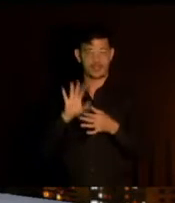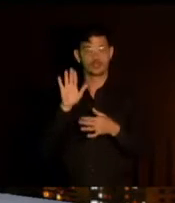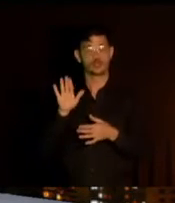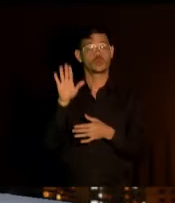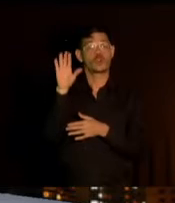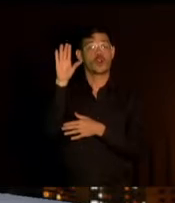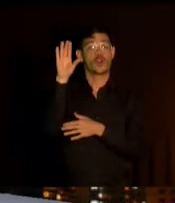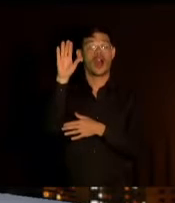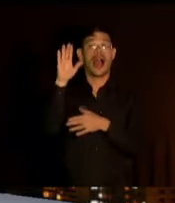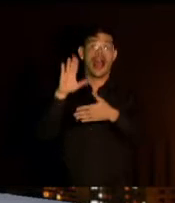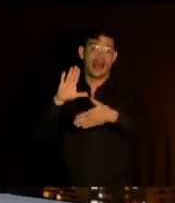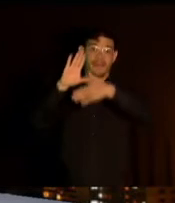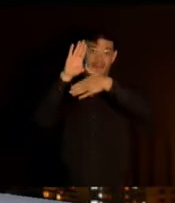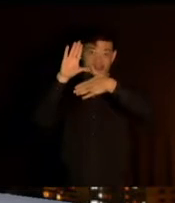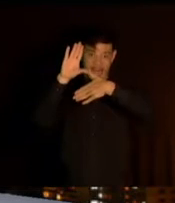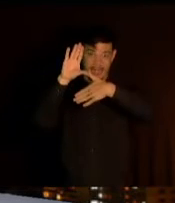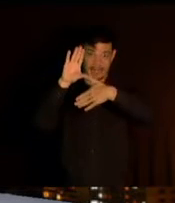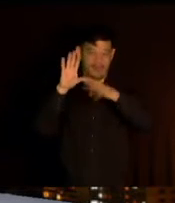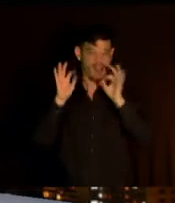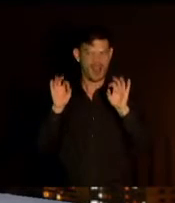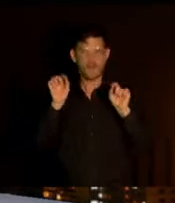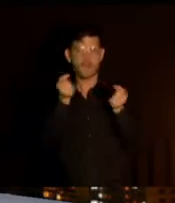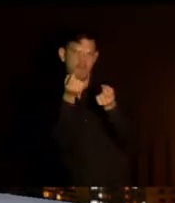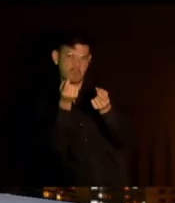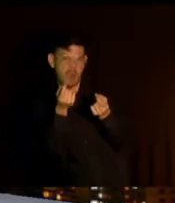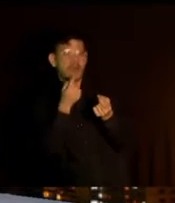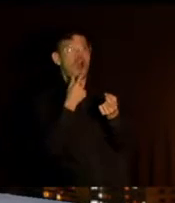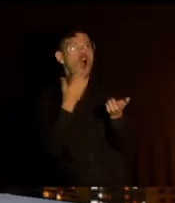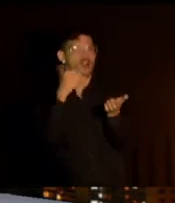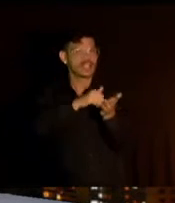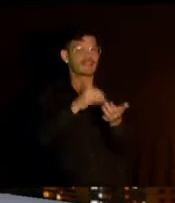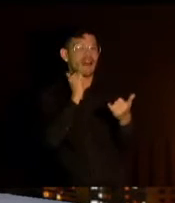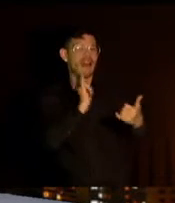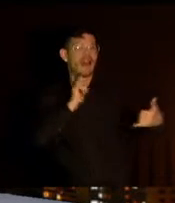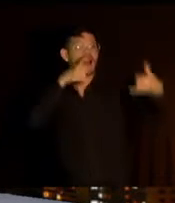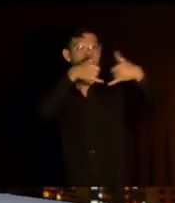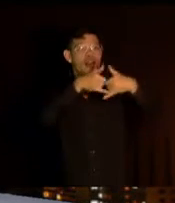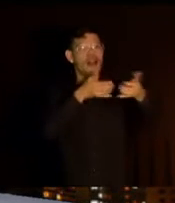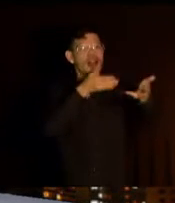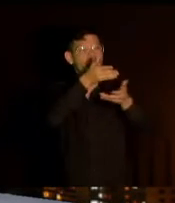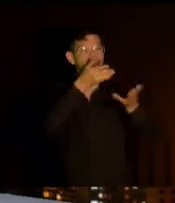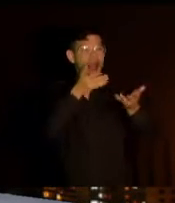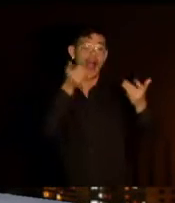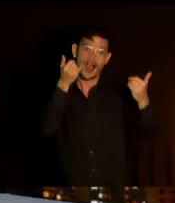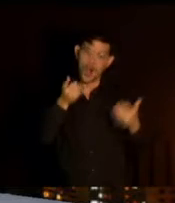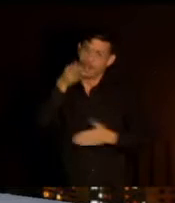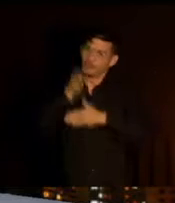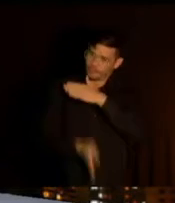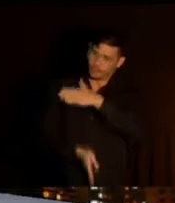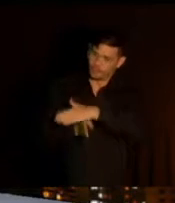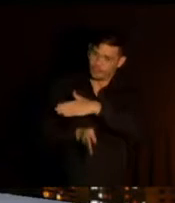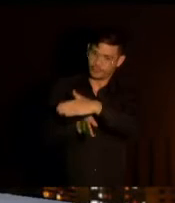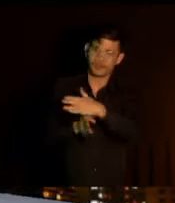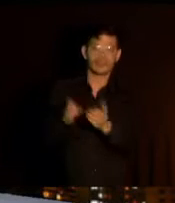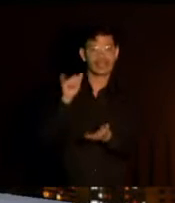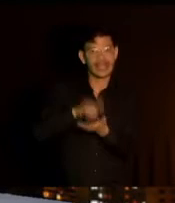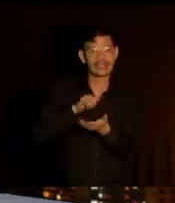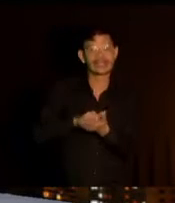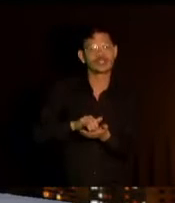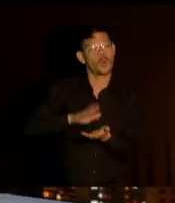bien, ya vamos a estar nuevamente con él. Y seguimos tratando entonces precisamente esta posición que se va a